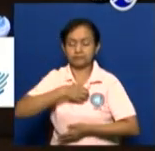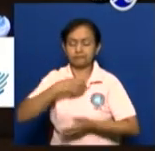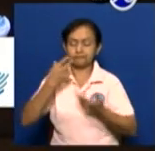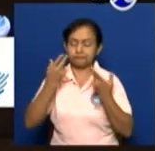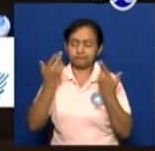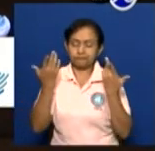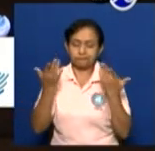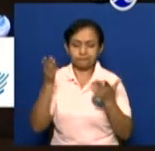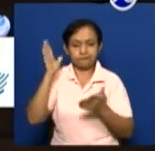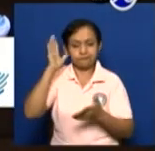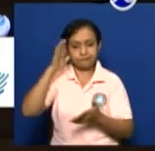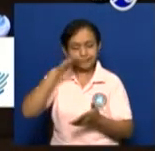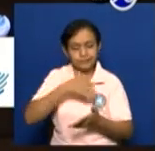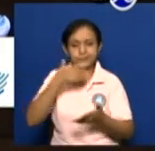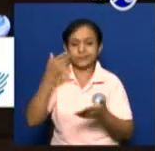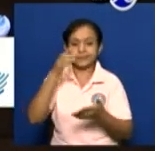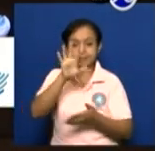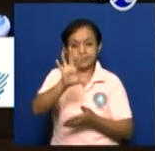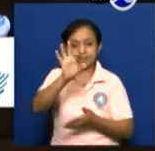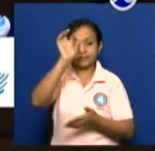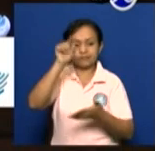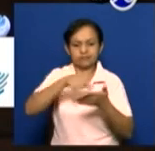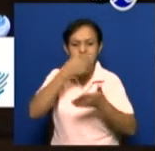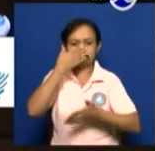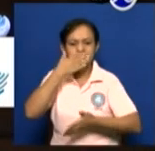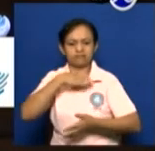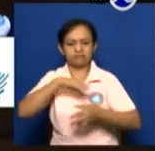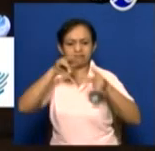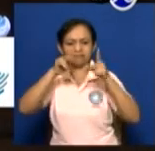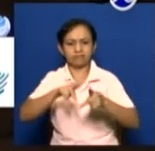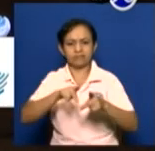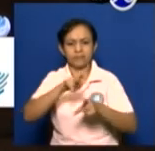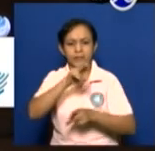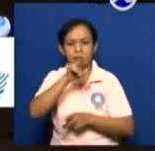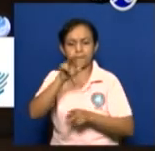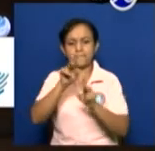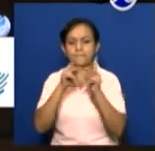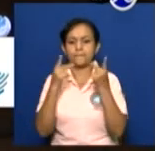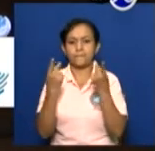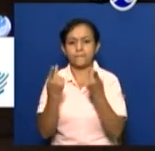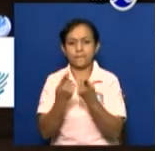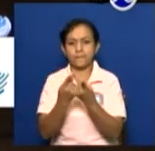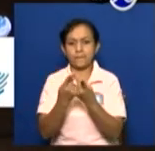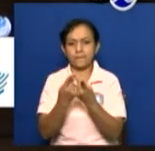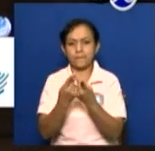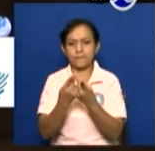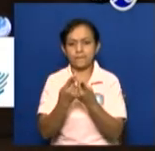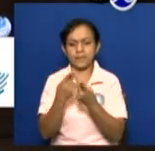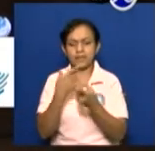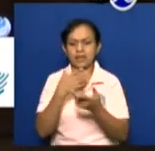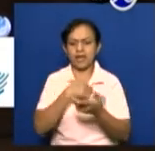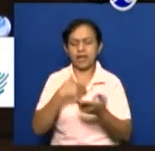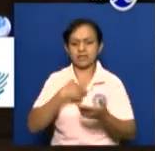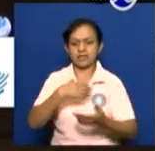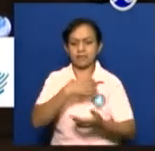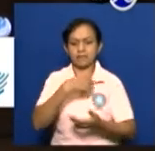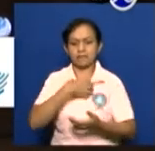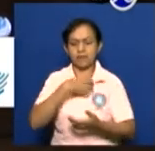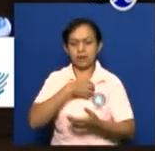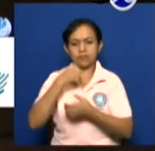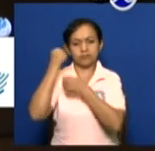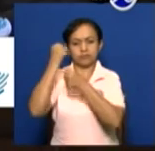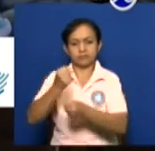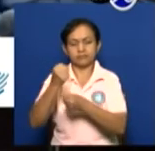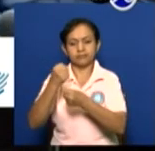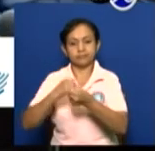desgraciadamente elige un caudillo, el mismo pueblo crea la dictadura, la cual